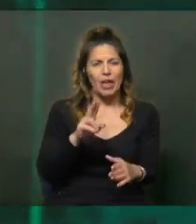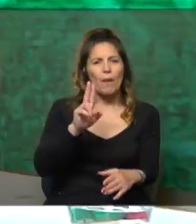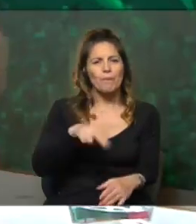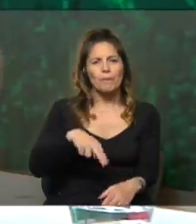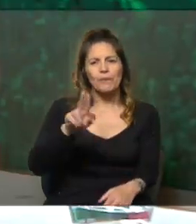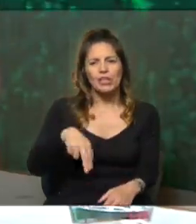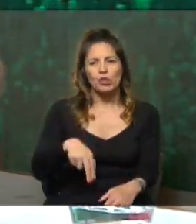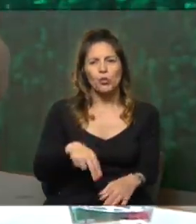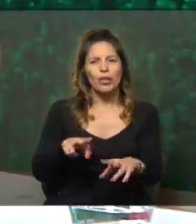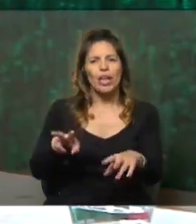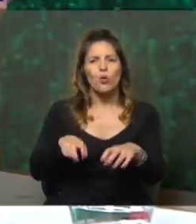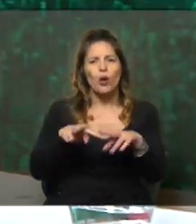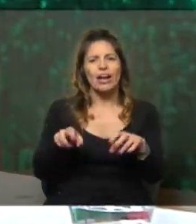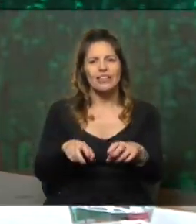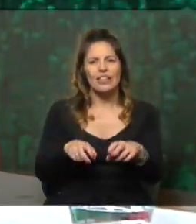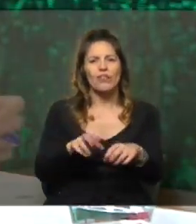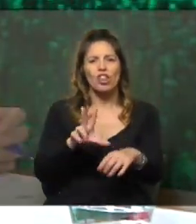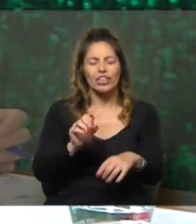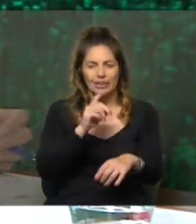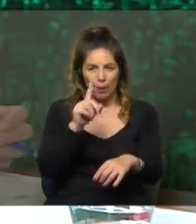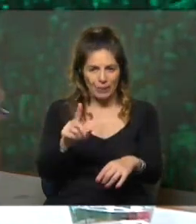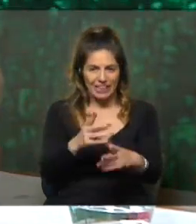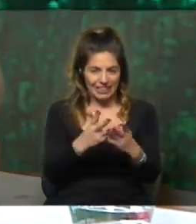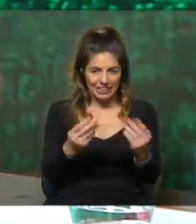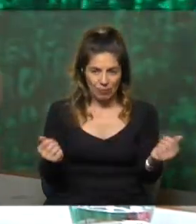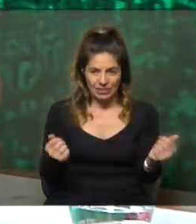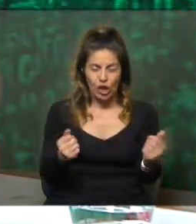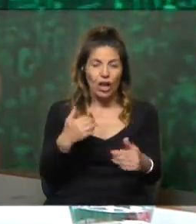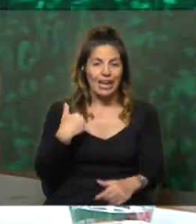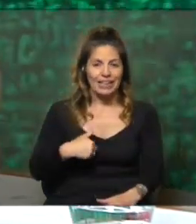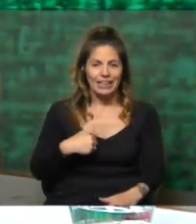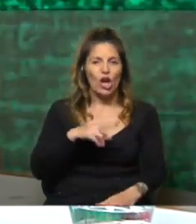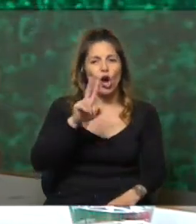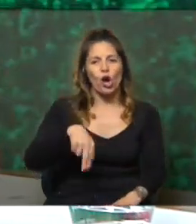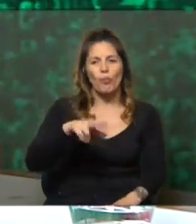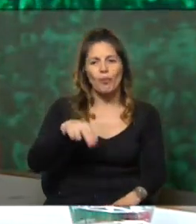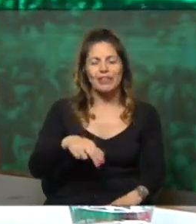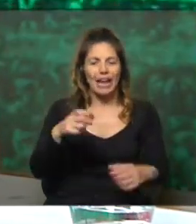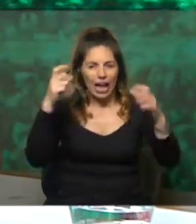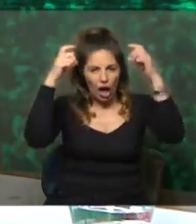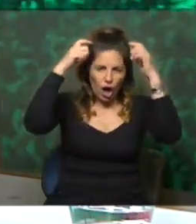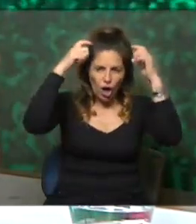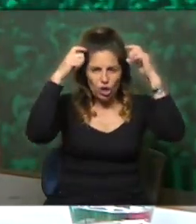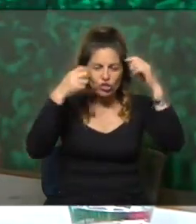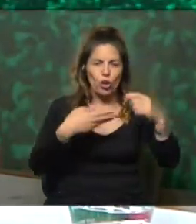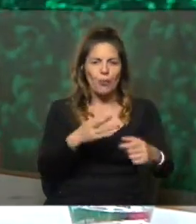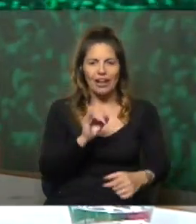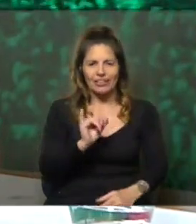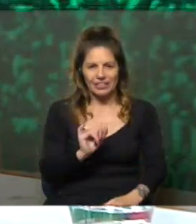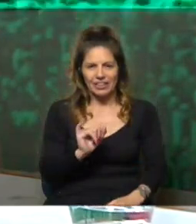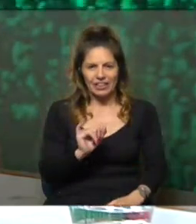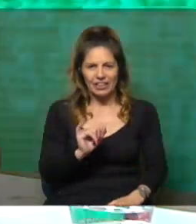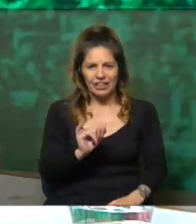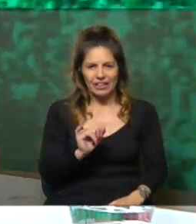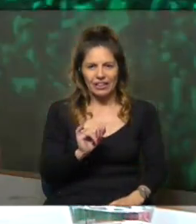jardín que fueron 30,000 Respecto a los 30.000 desaparecidos en Argentina es como pintar al oso barni en un cementerio es el dinosaurio